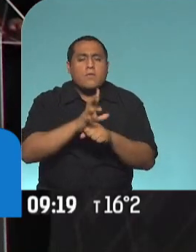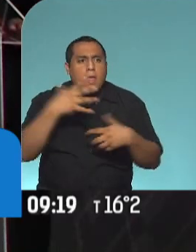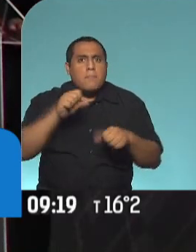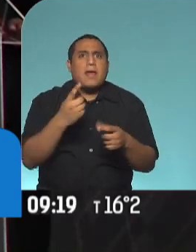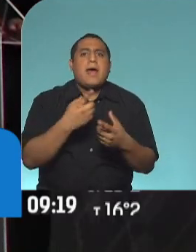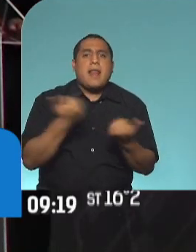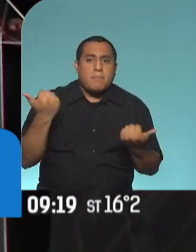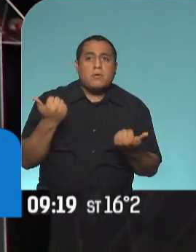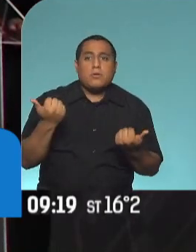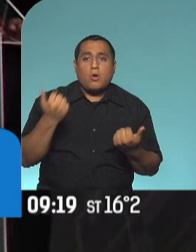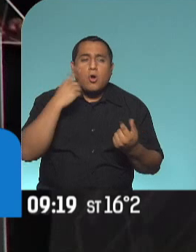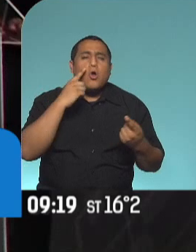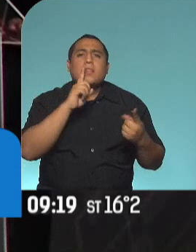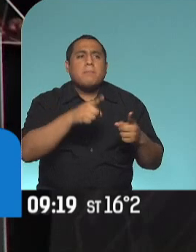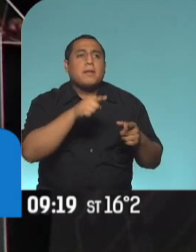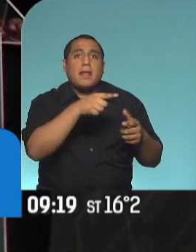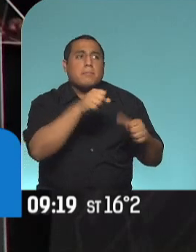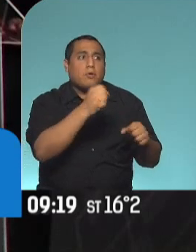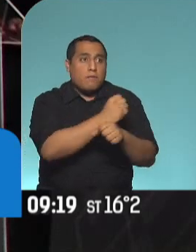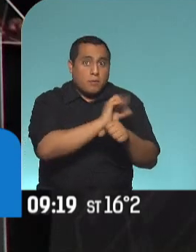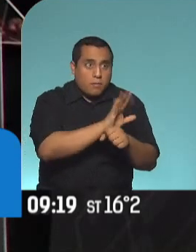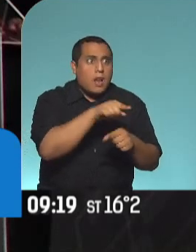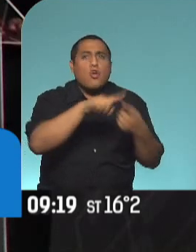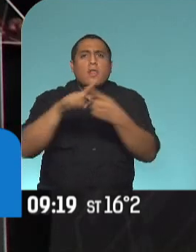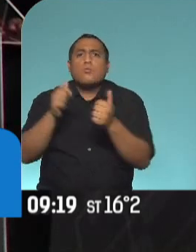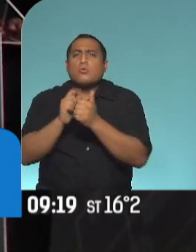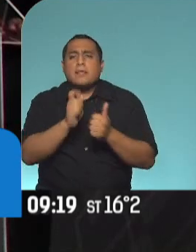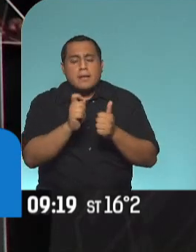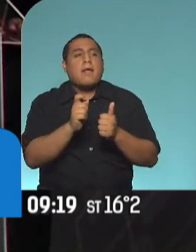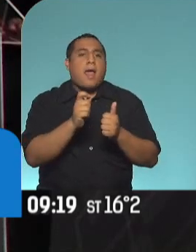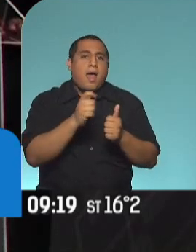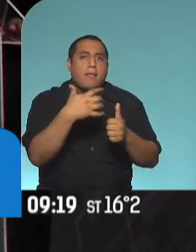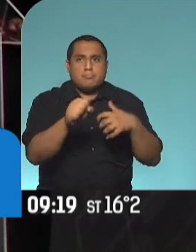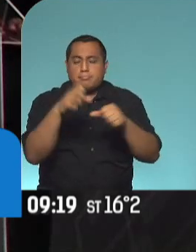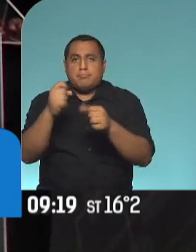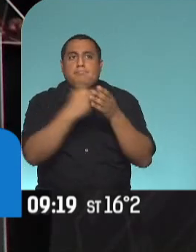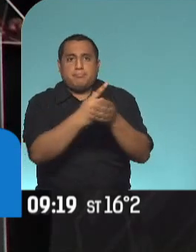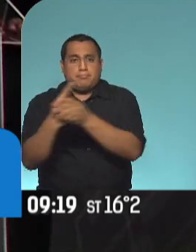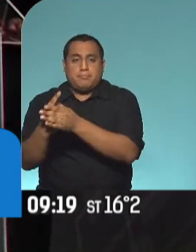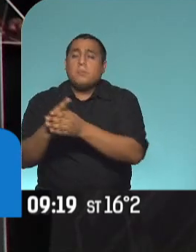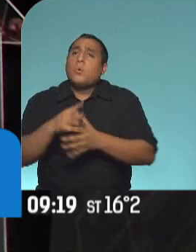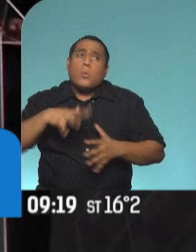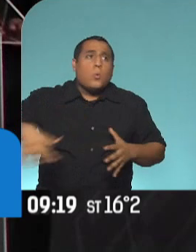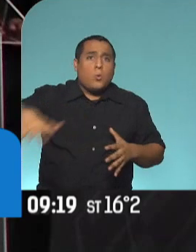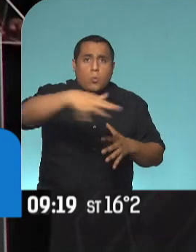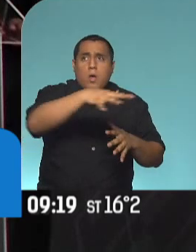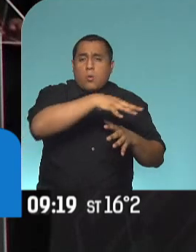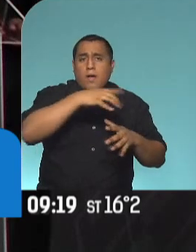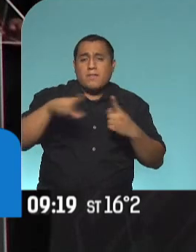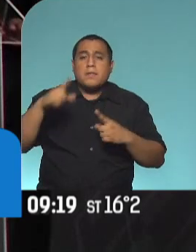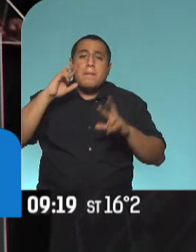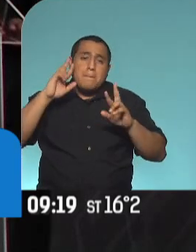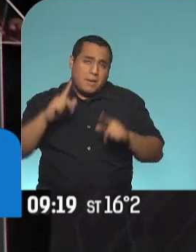contactos estrechos, de aislamiento oportuno, que se utiliza principalmente en los abordajes territoriales, en el